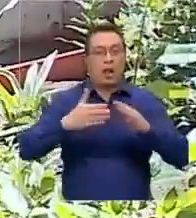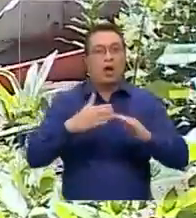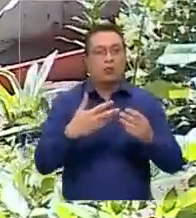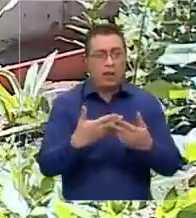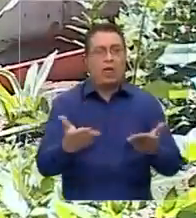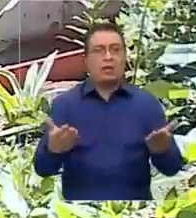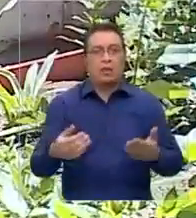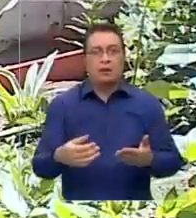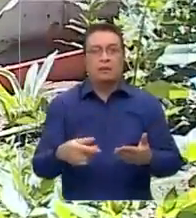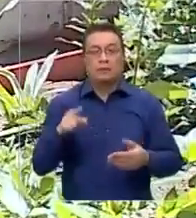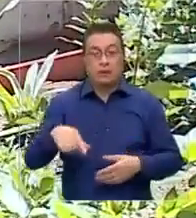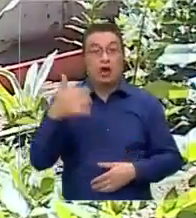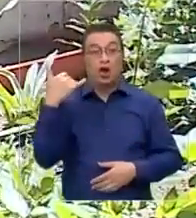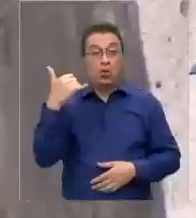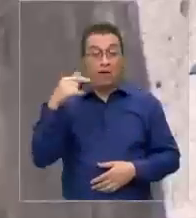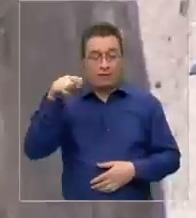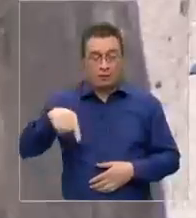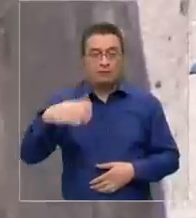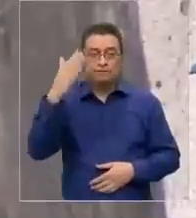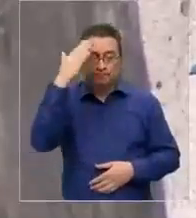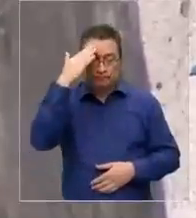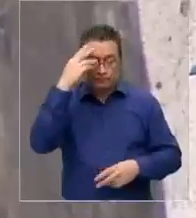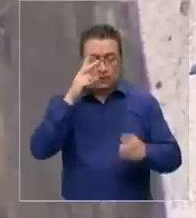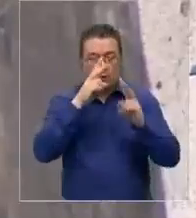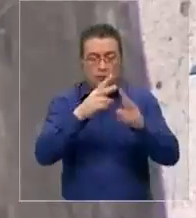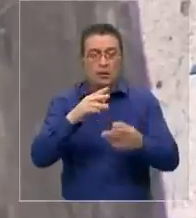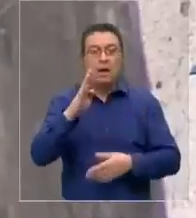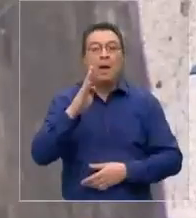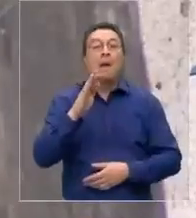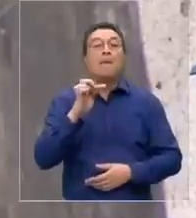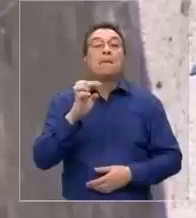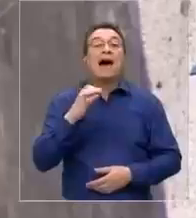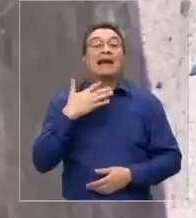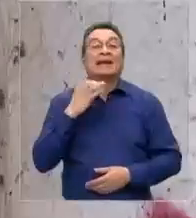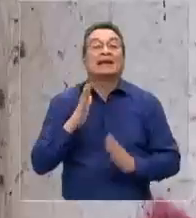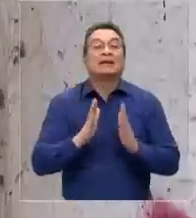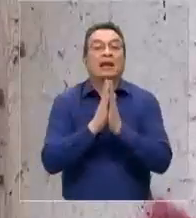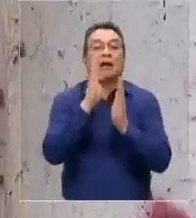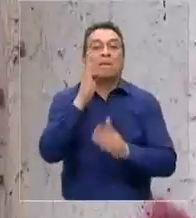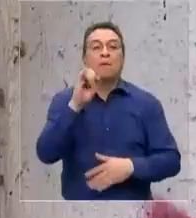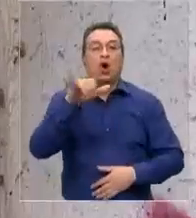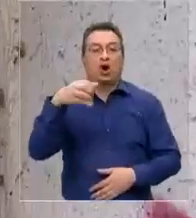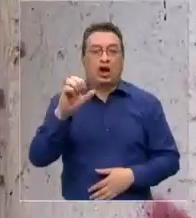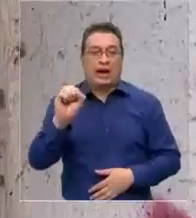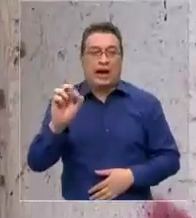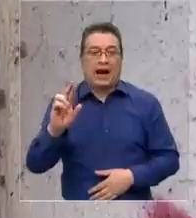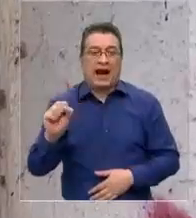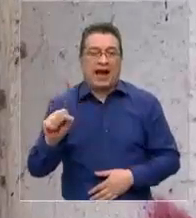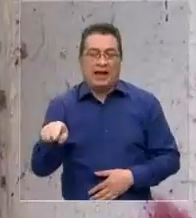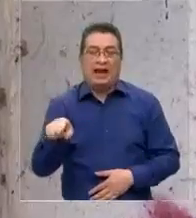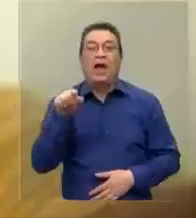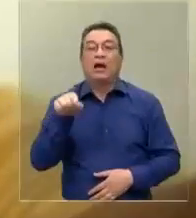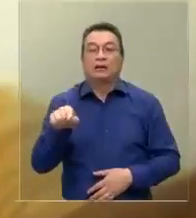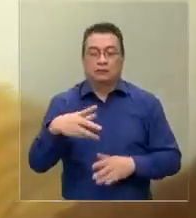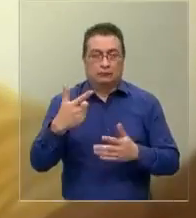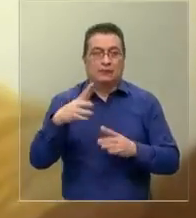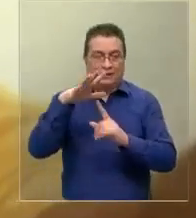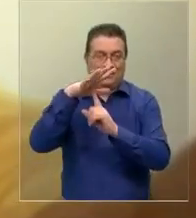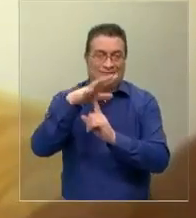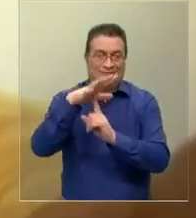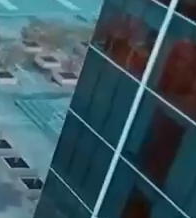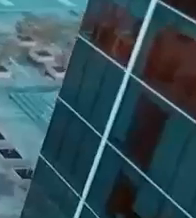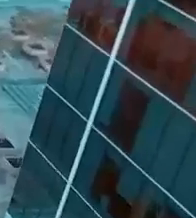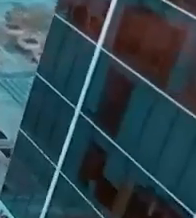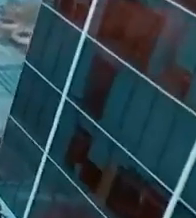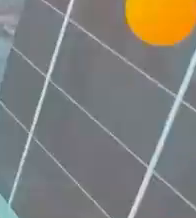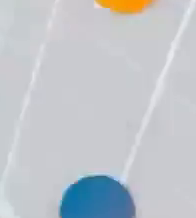Este jueves se realizará un acto de conmemoración en el Parque San Borja por Daniel Zamudio, el joven símbolo de la ley antidiscriminación que busca